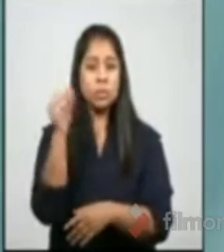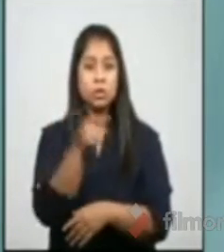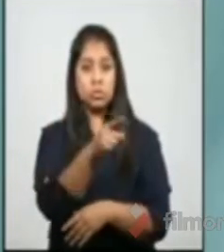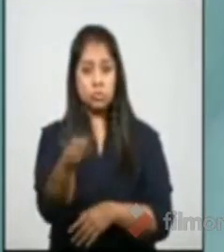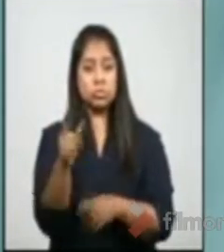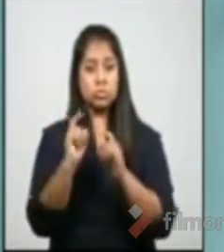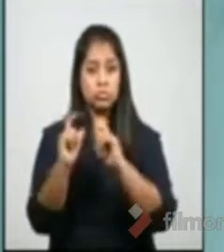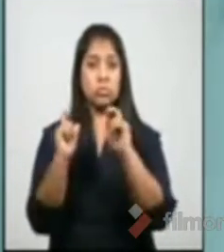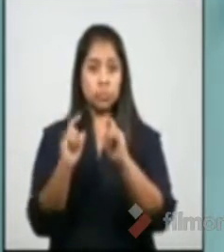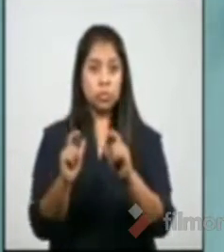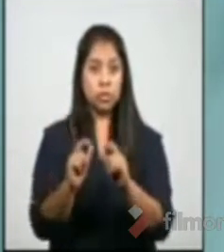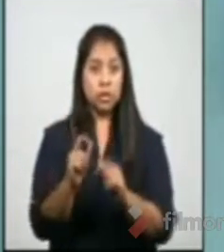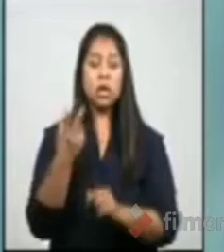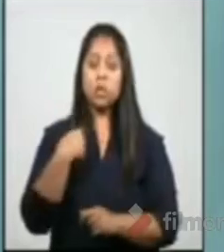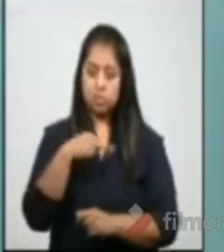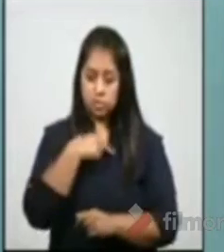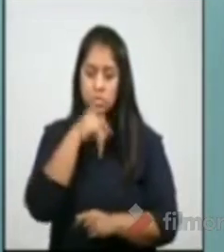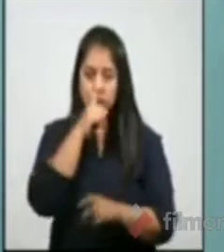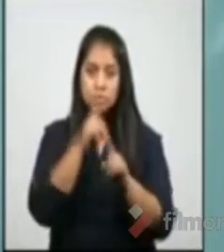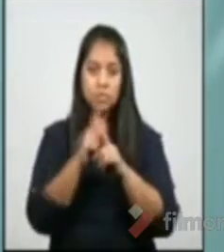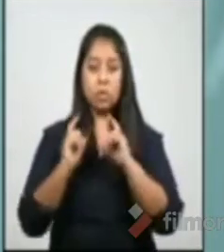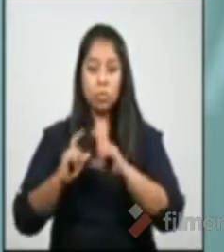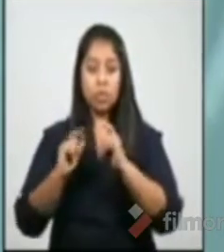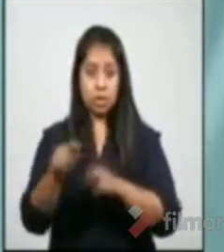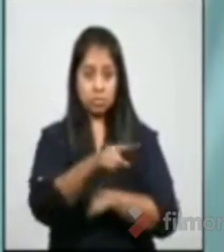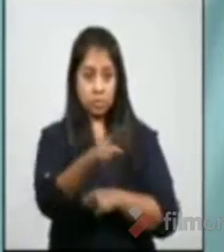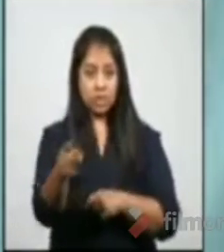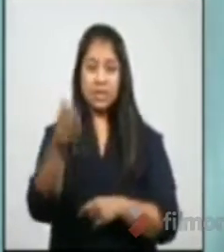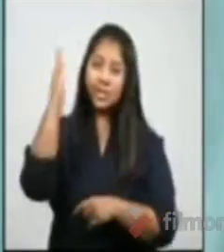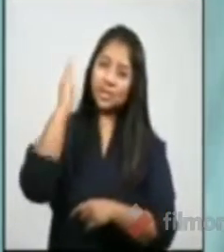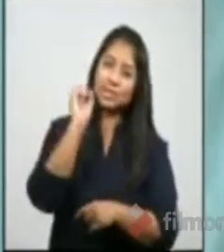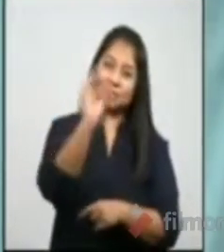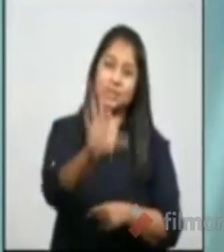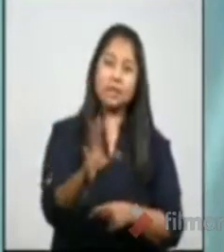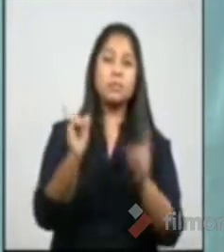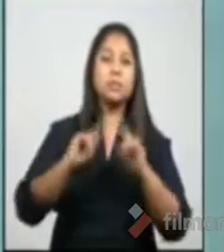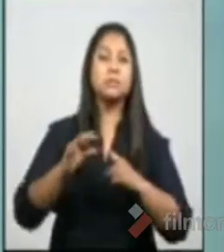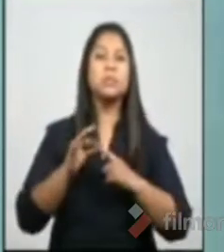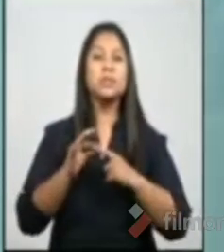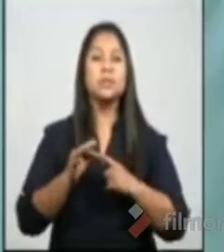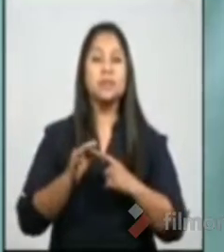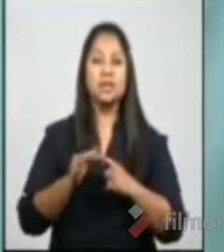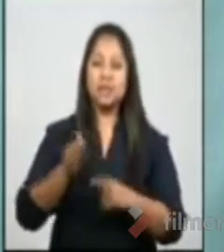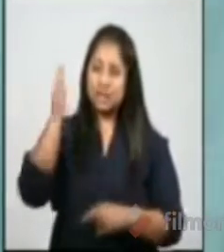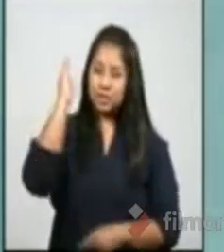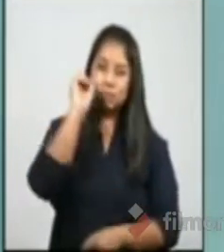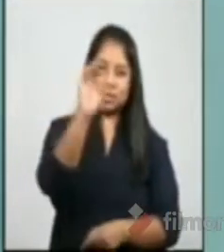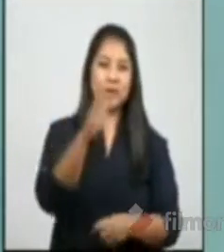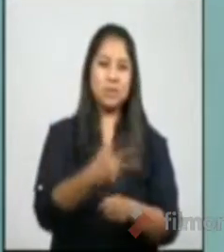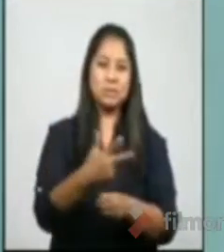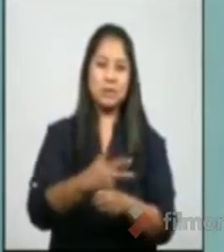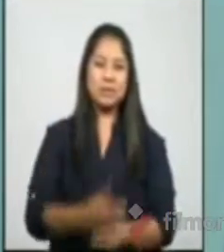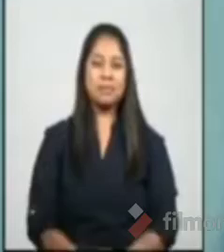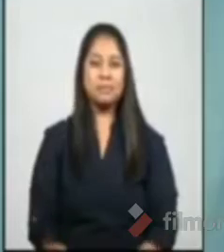van a cuidar y nosotros los vamos a cuidar a ustedes. Que Dios les bendiga, pero especialmente que Dios bendiga a